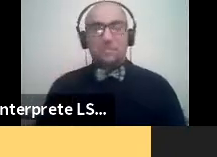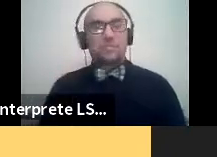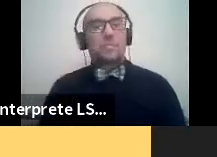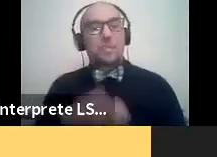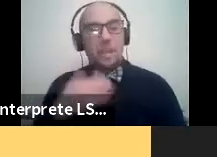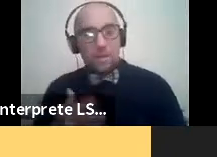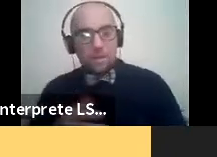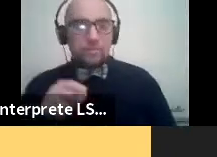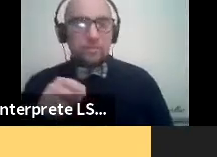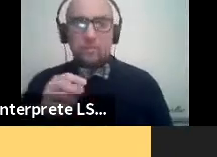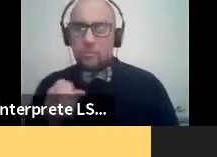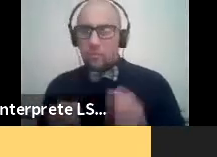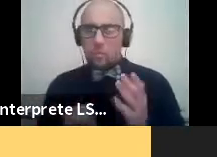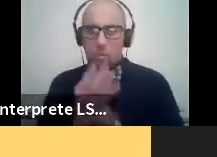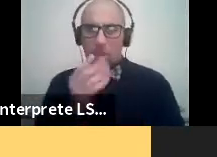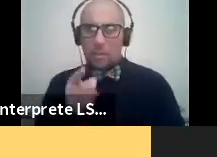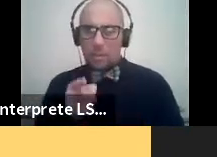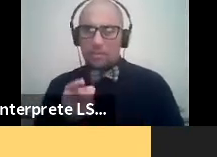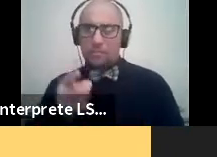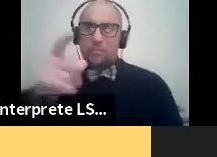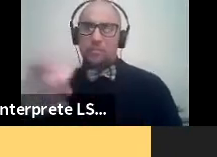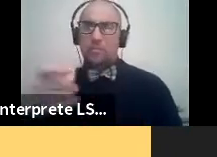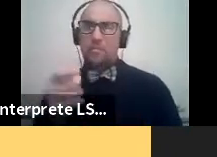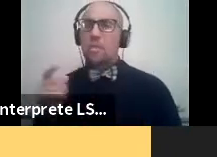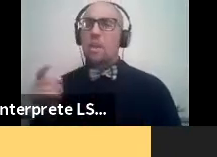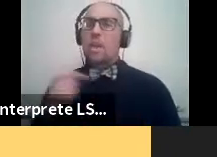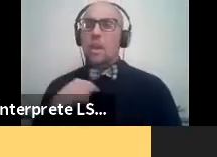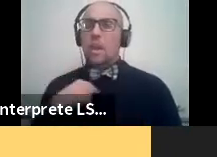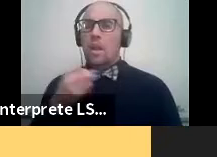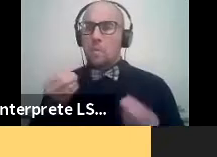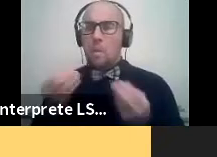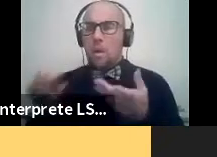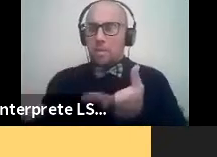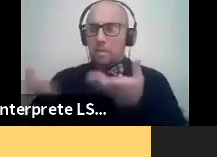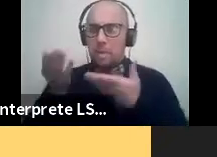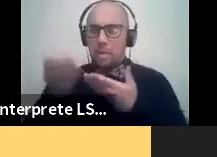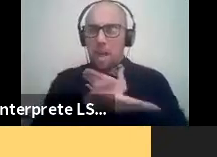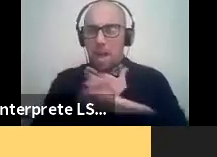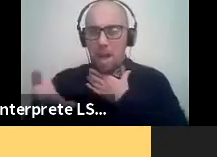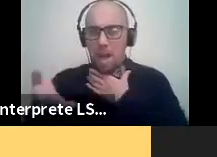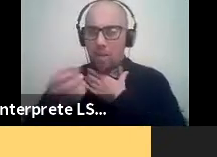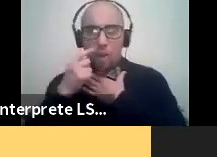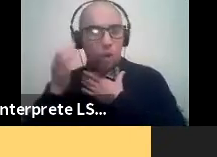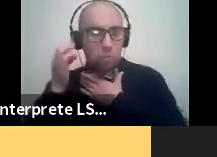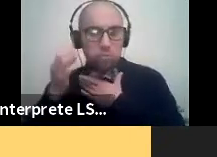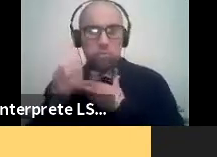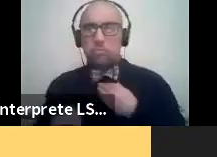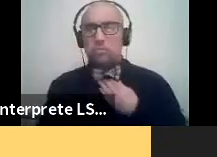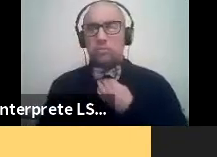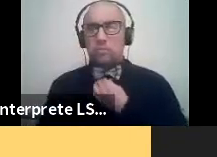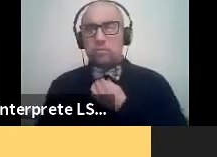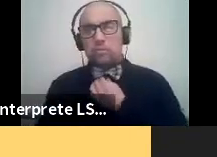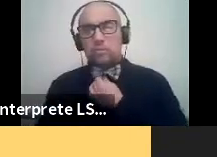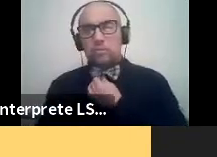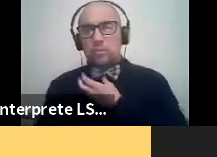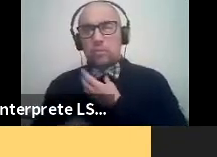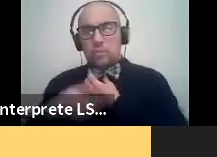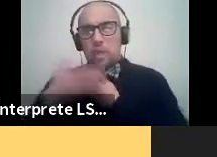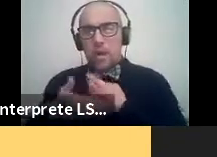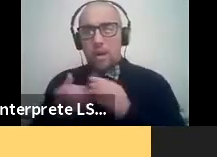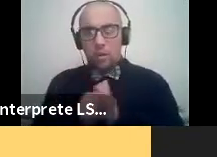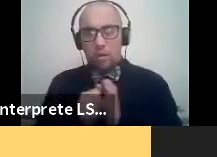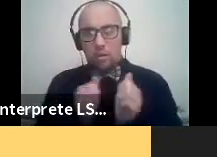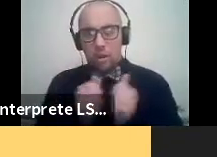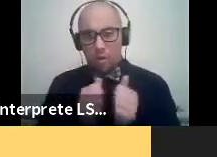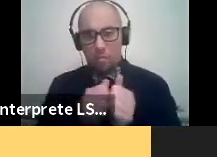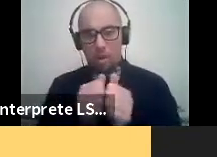Entonces, nuevamente les damos la bienvenida a todos y todas y todos los que nos están acompañando en